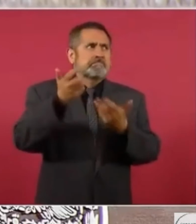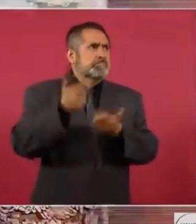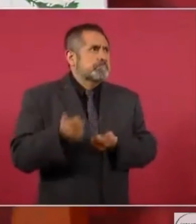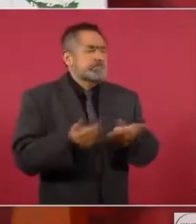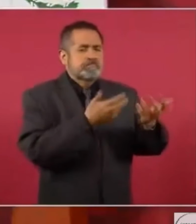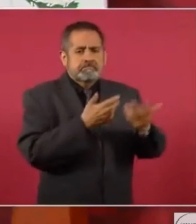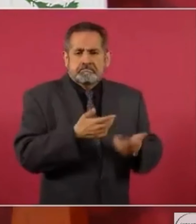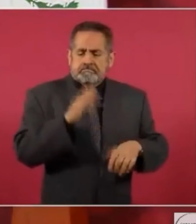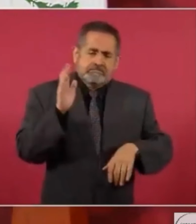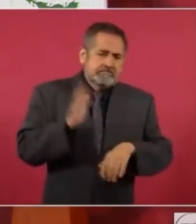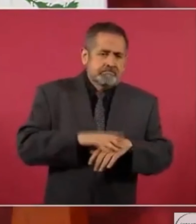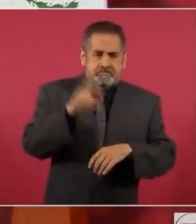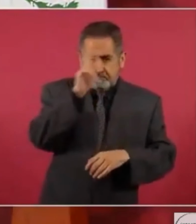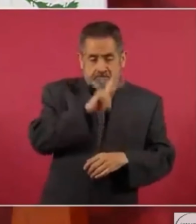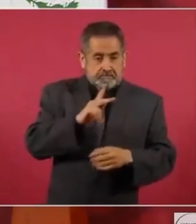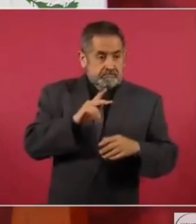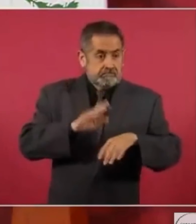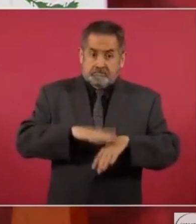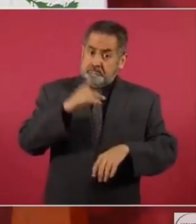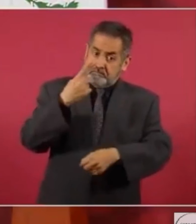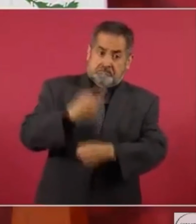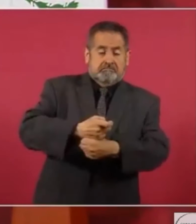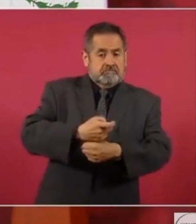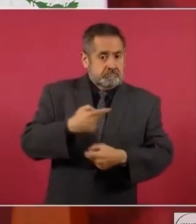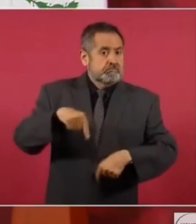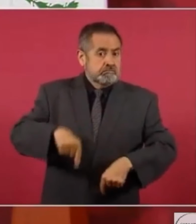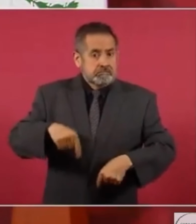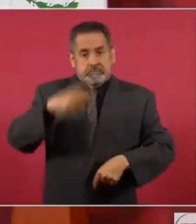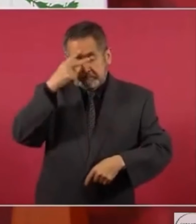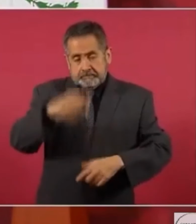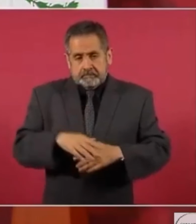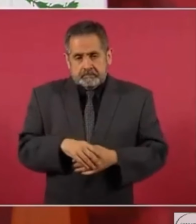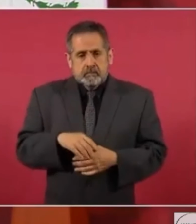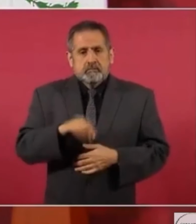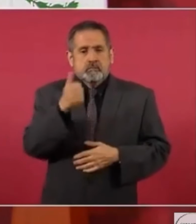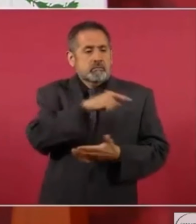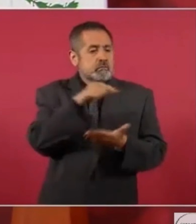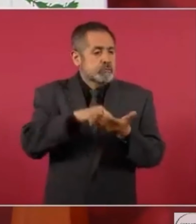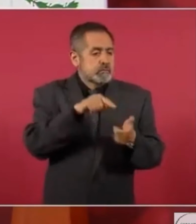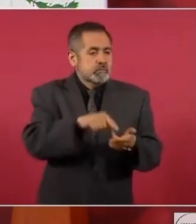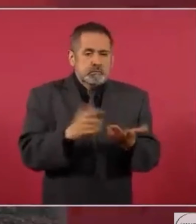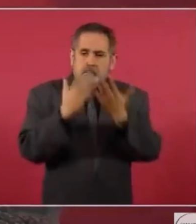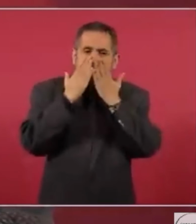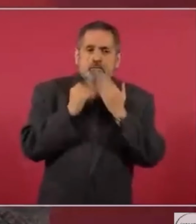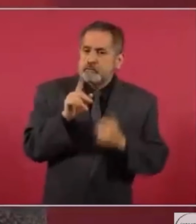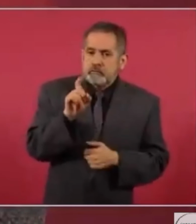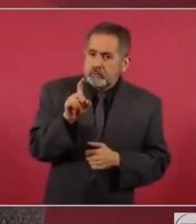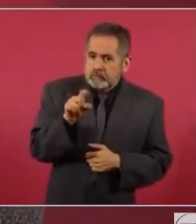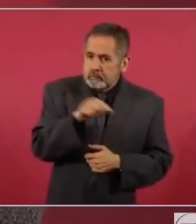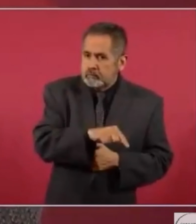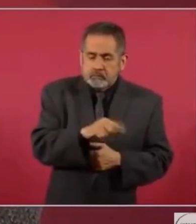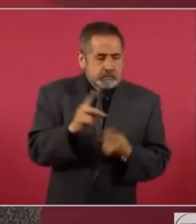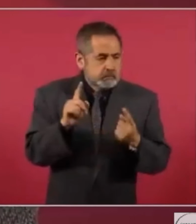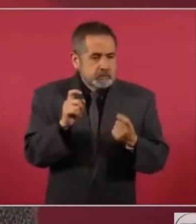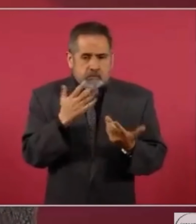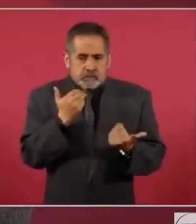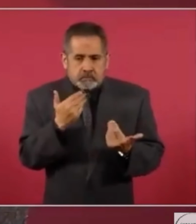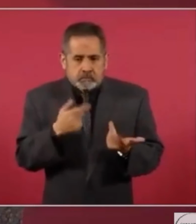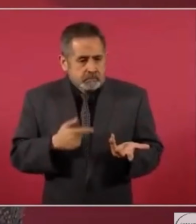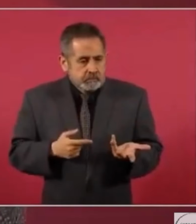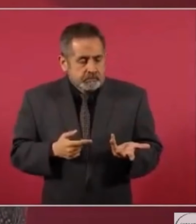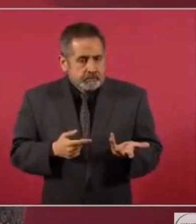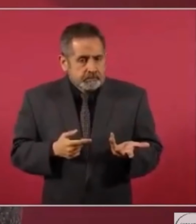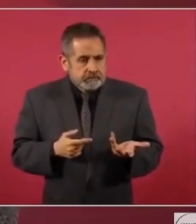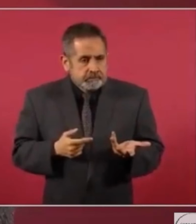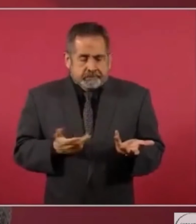y tenemos regiones en donde no hay agua. ¿Y